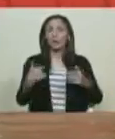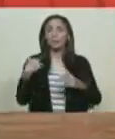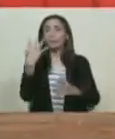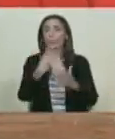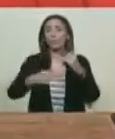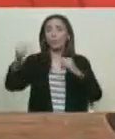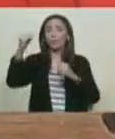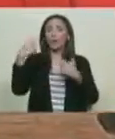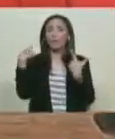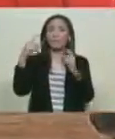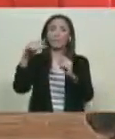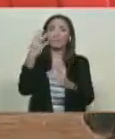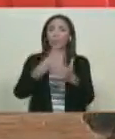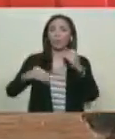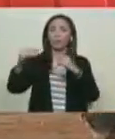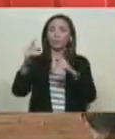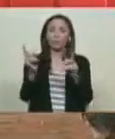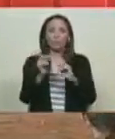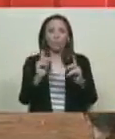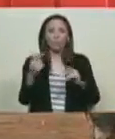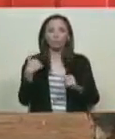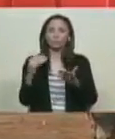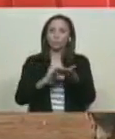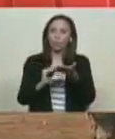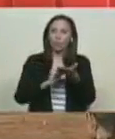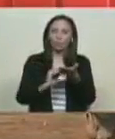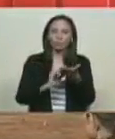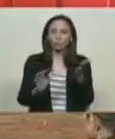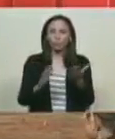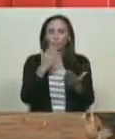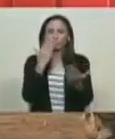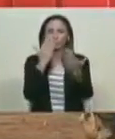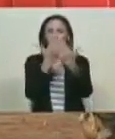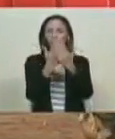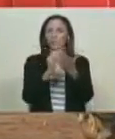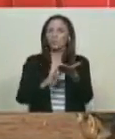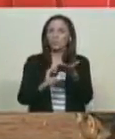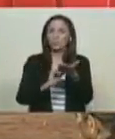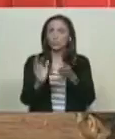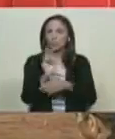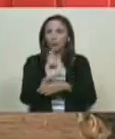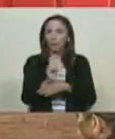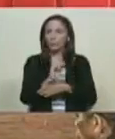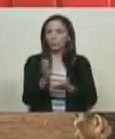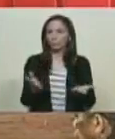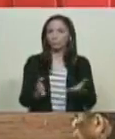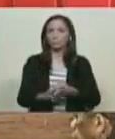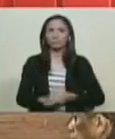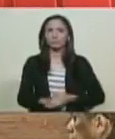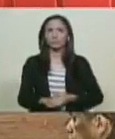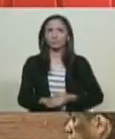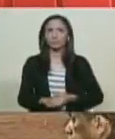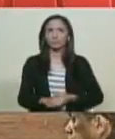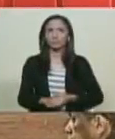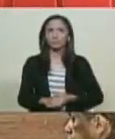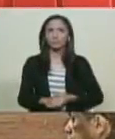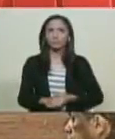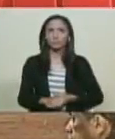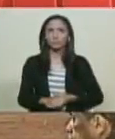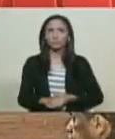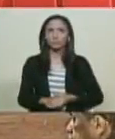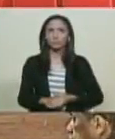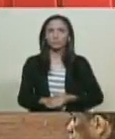no. Yo las enfrento así, le pongo el pecho a las dificultades. Ven, dificultad a mí para enfrentarte, para